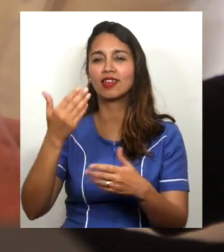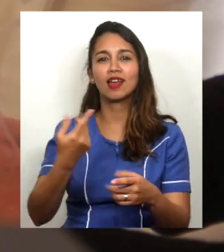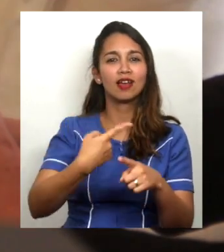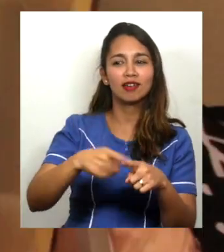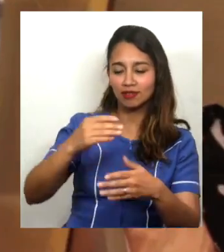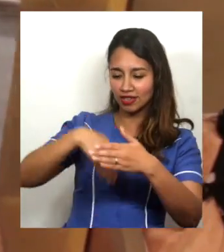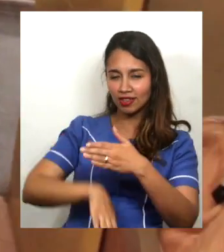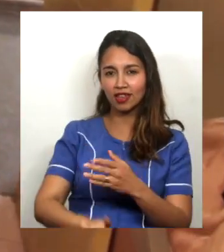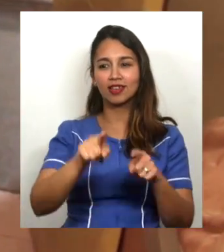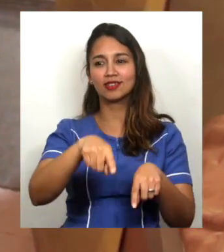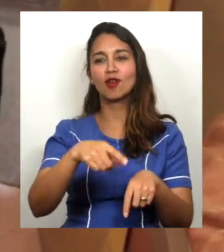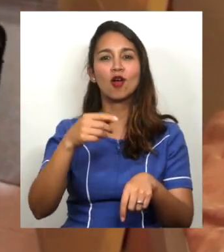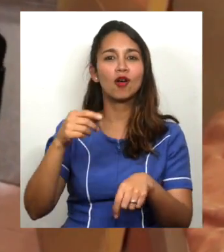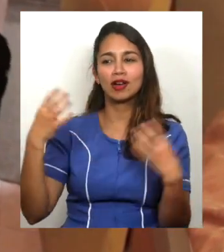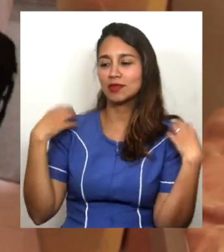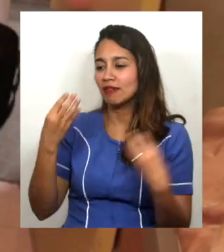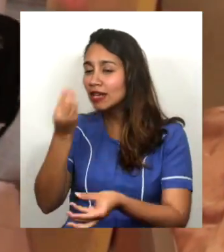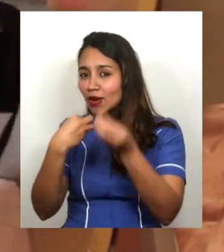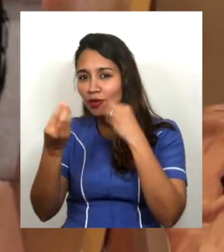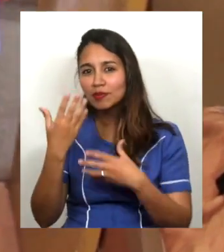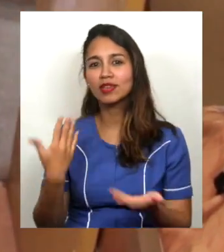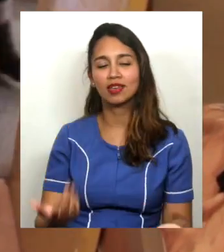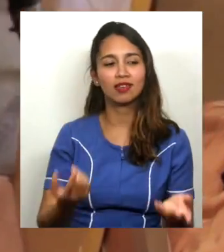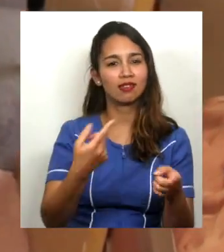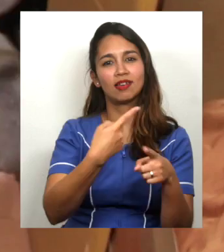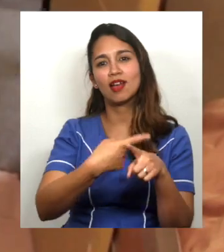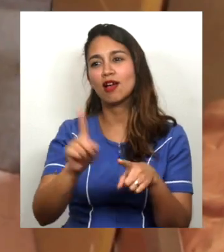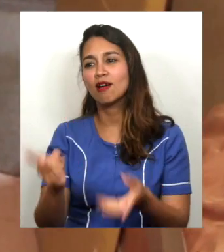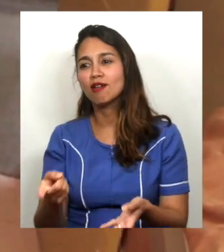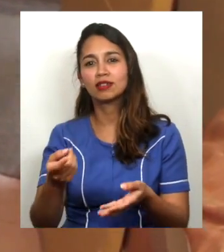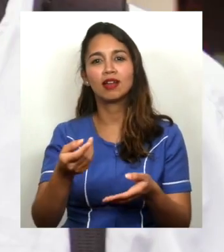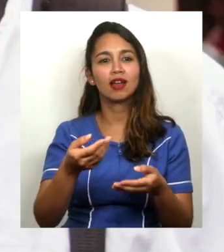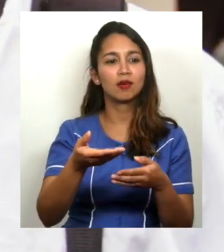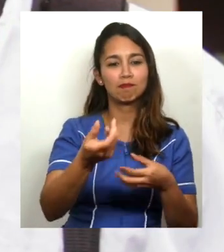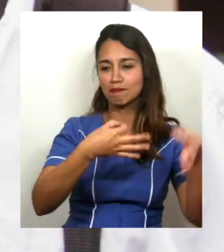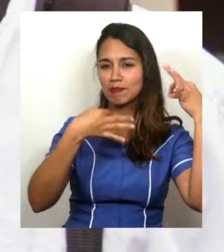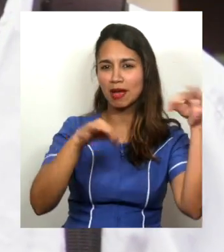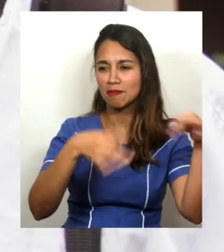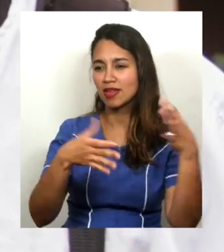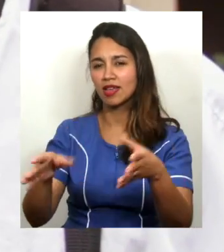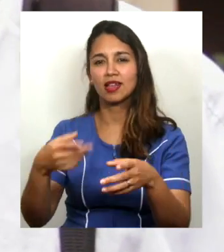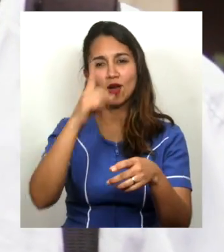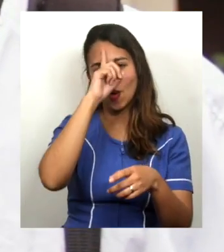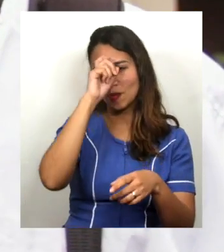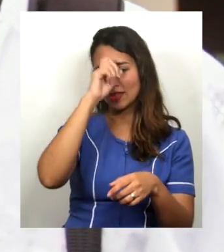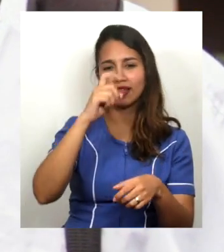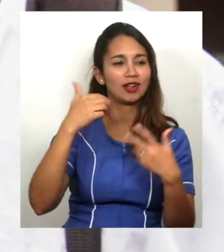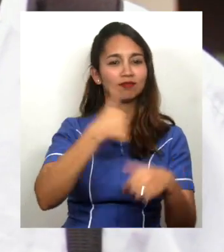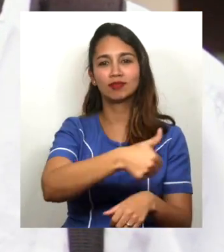de cirugía, medicina, maternidad, la central de alimentos, las personas que trabajan en la parte de recursos